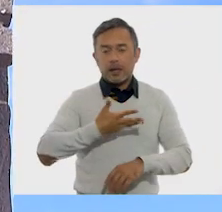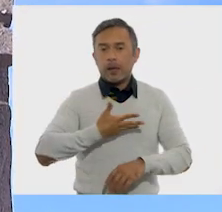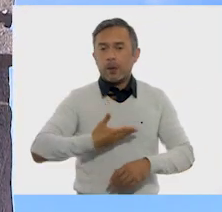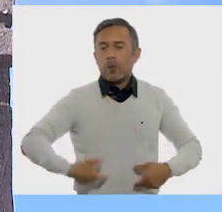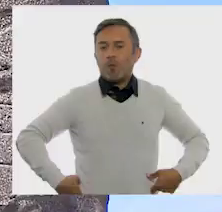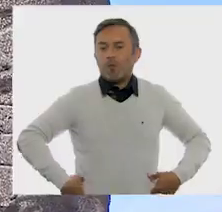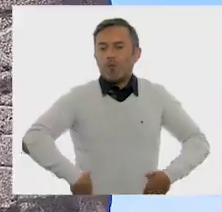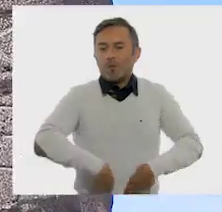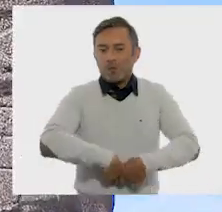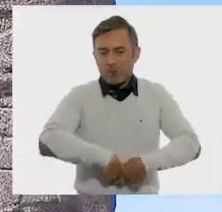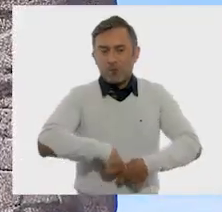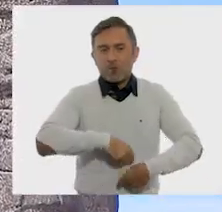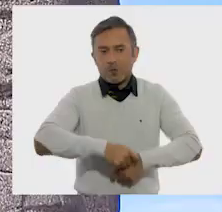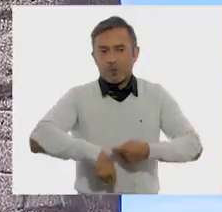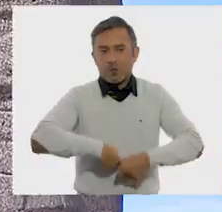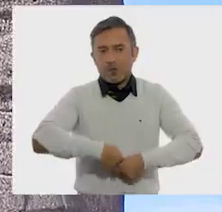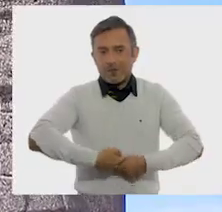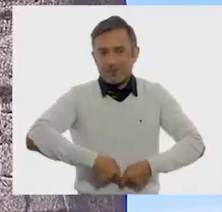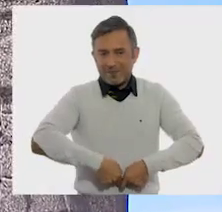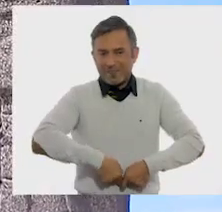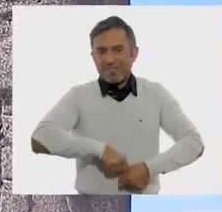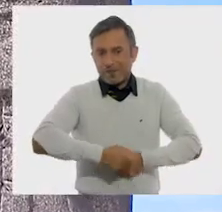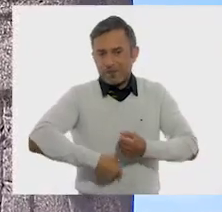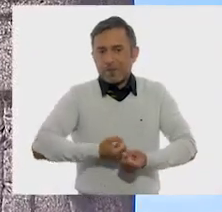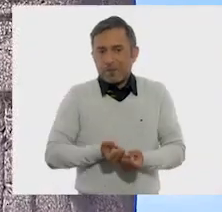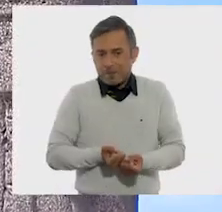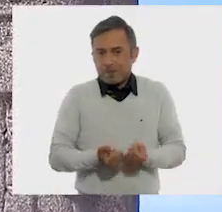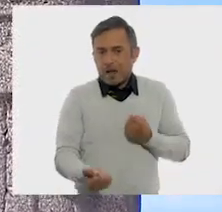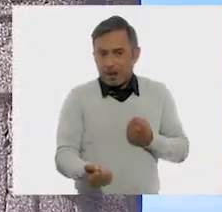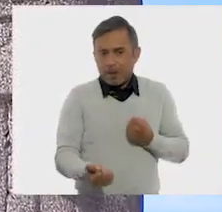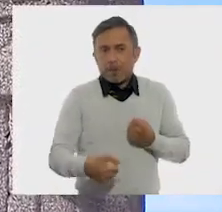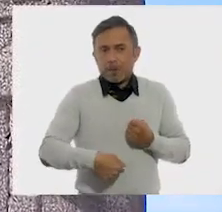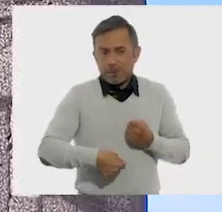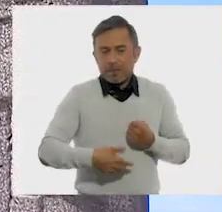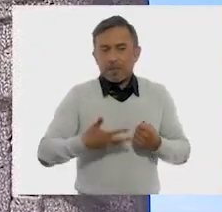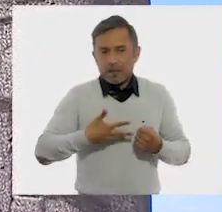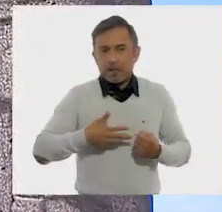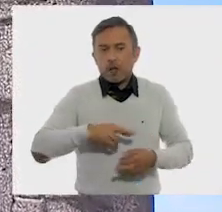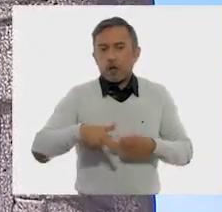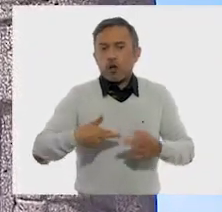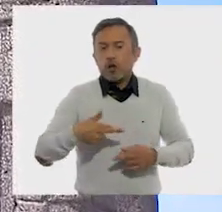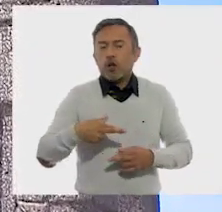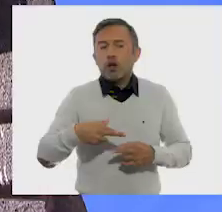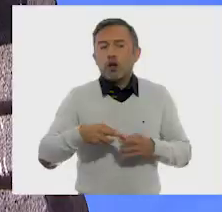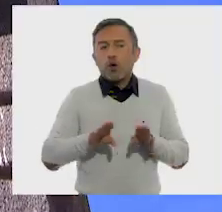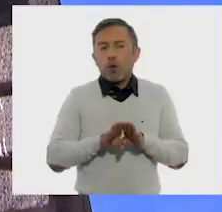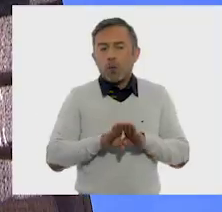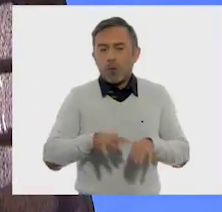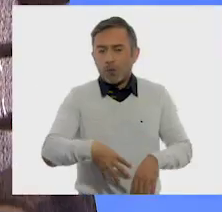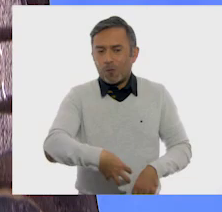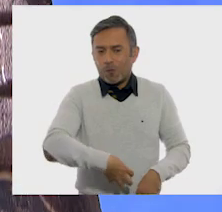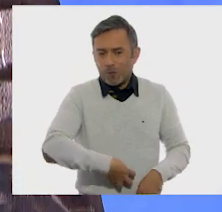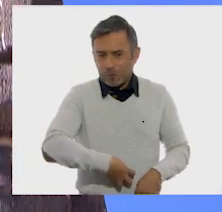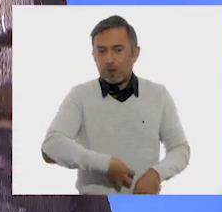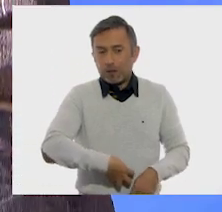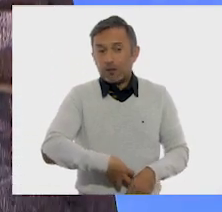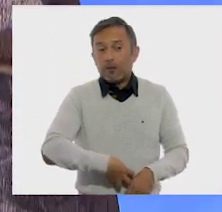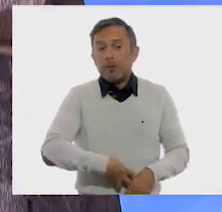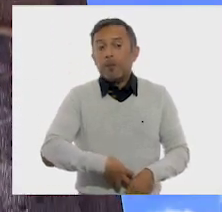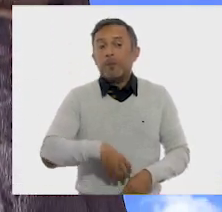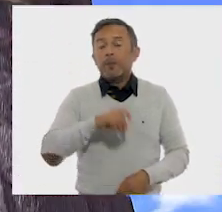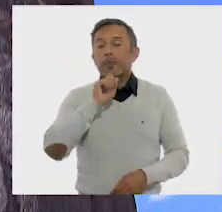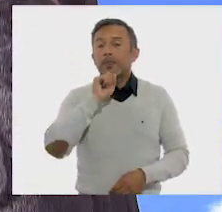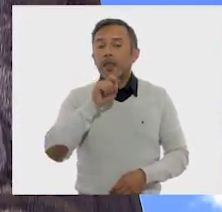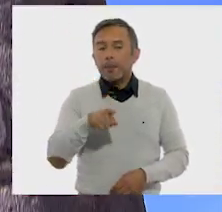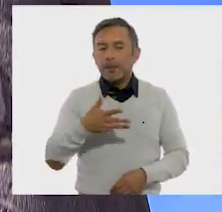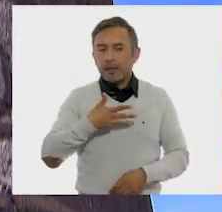se ve bien el amarre en la parte casi del ombligo. Podemos notar que lleva una rodela. La rodela es una especie como de escuda que está en la parte posterior, y luego